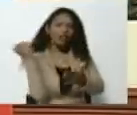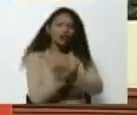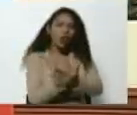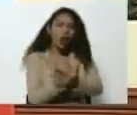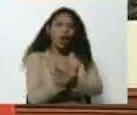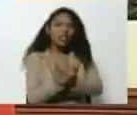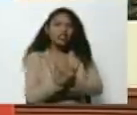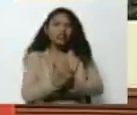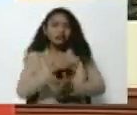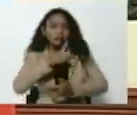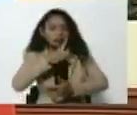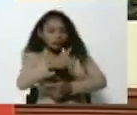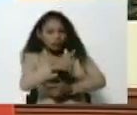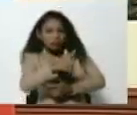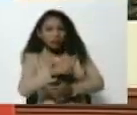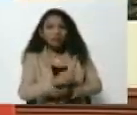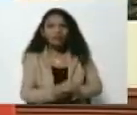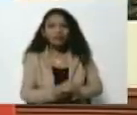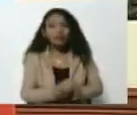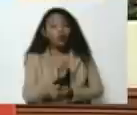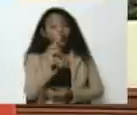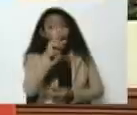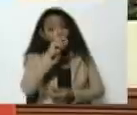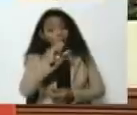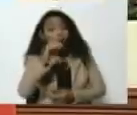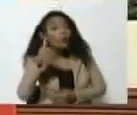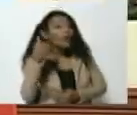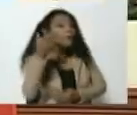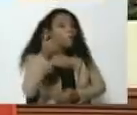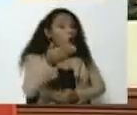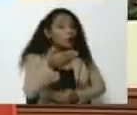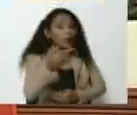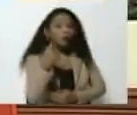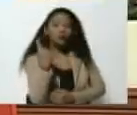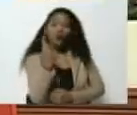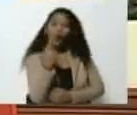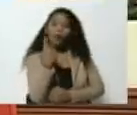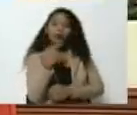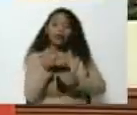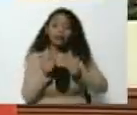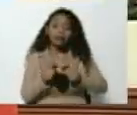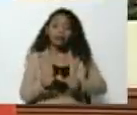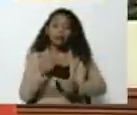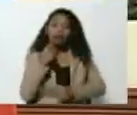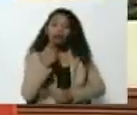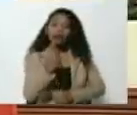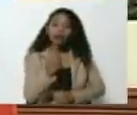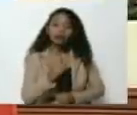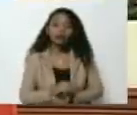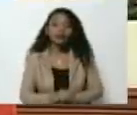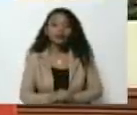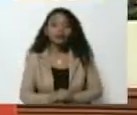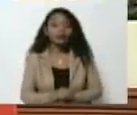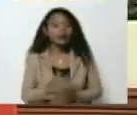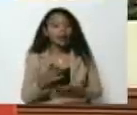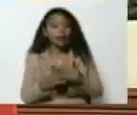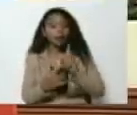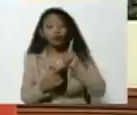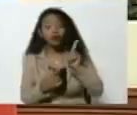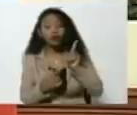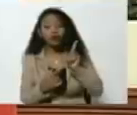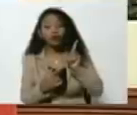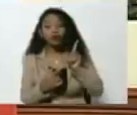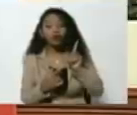la crueldad. 2 años después, solamente queda por decirles que él,